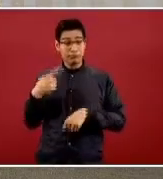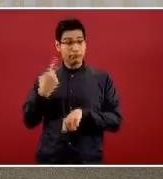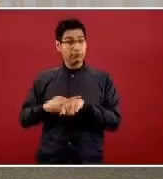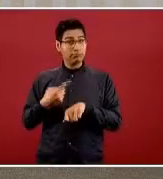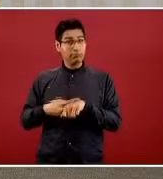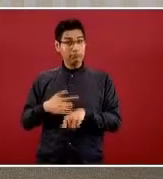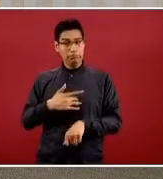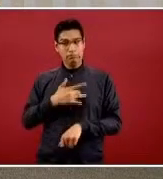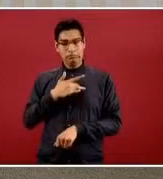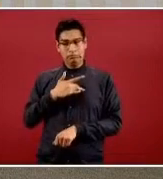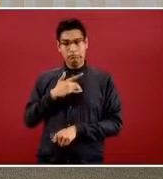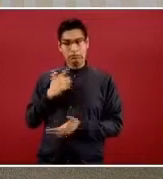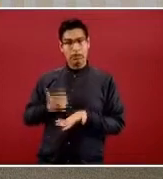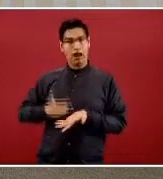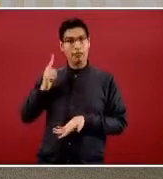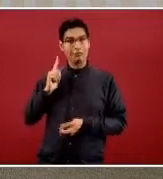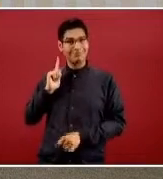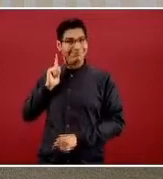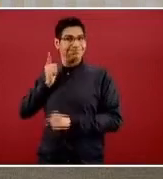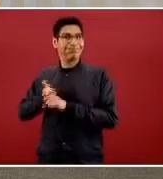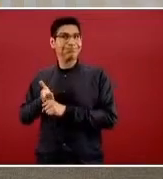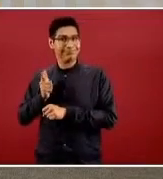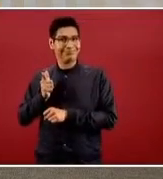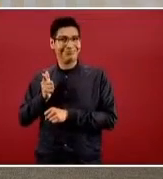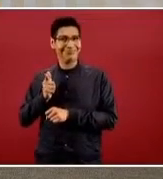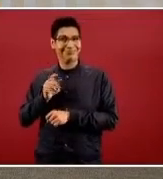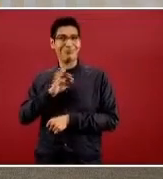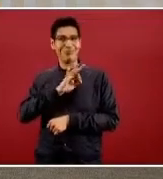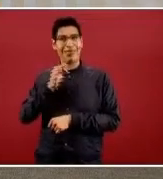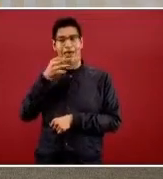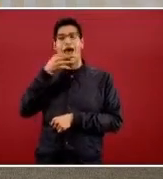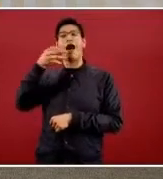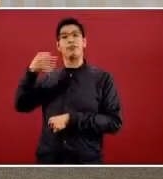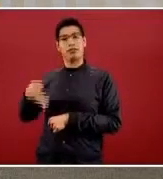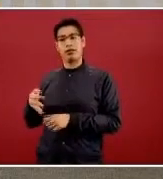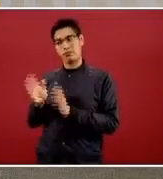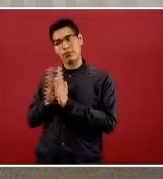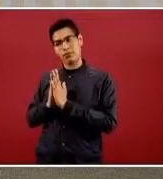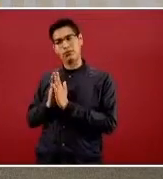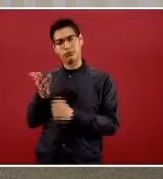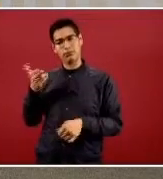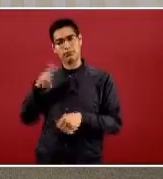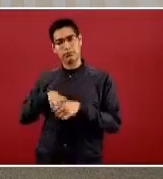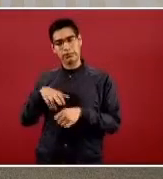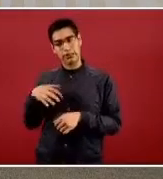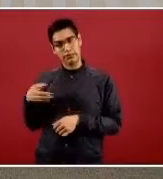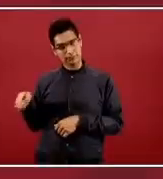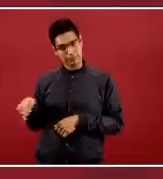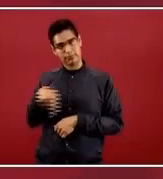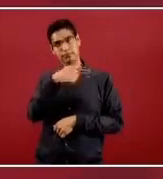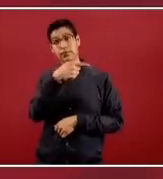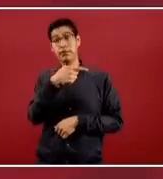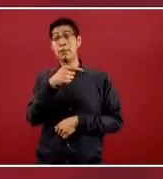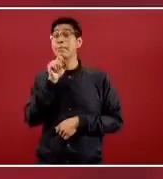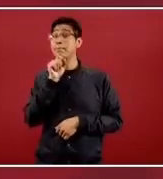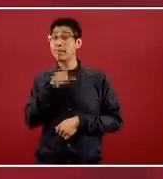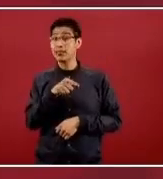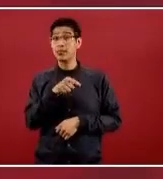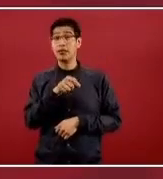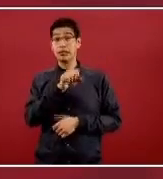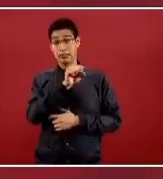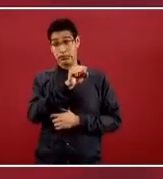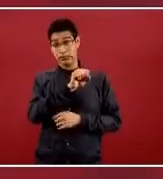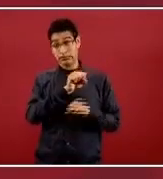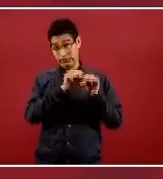orientación y también por la oportunidad de tener un mecanismo de alertamiento de las personas enfermas hacia el sistema de salud. En la